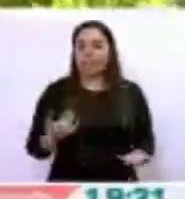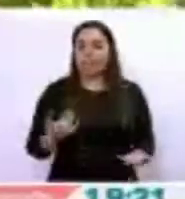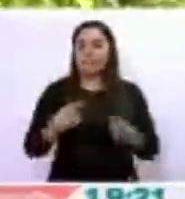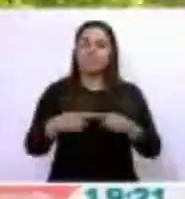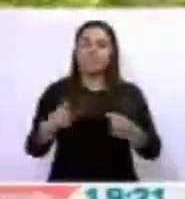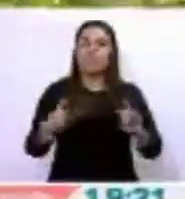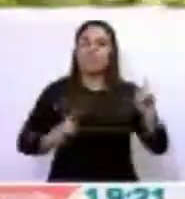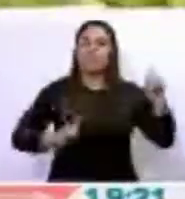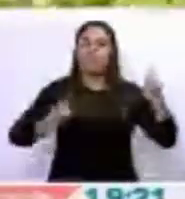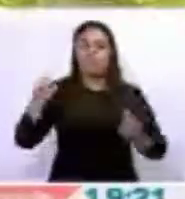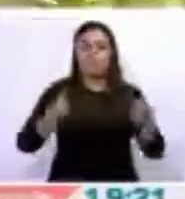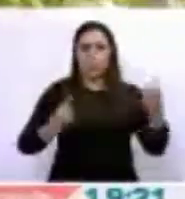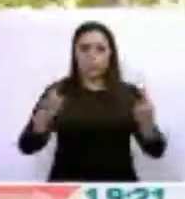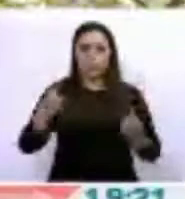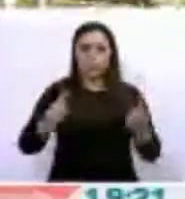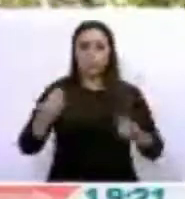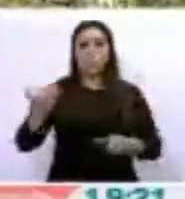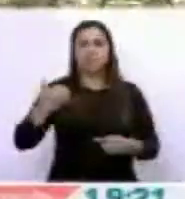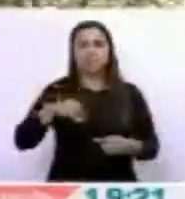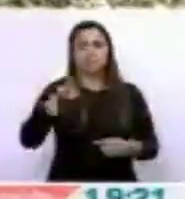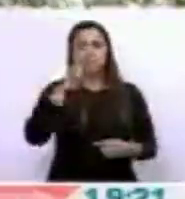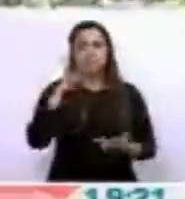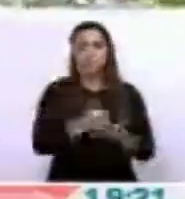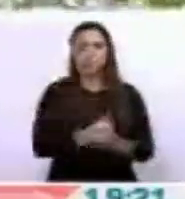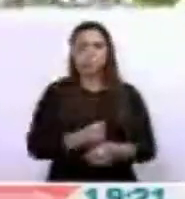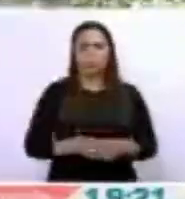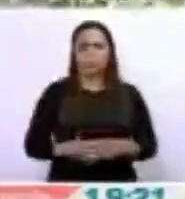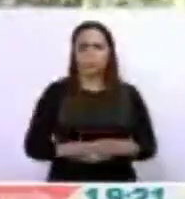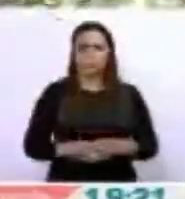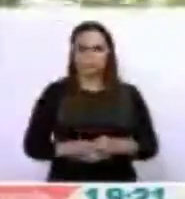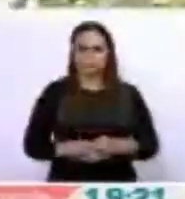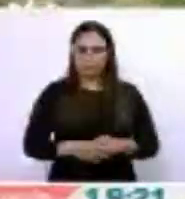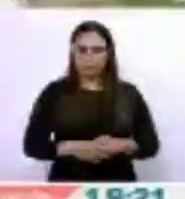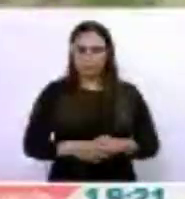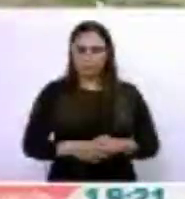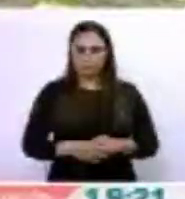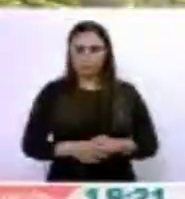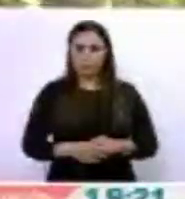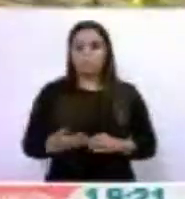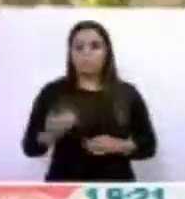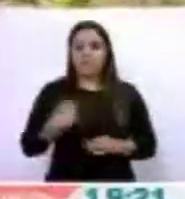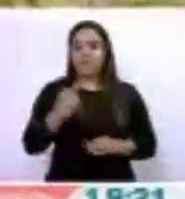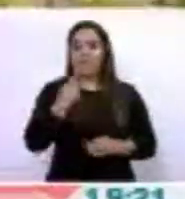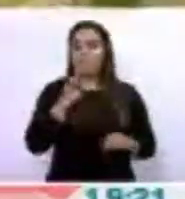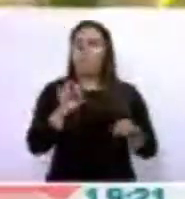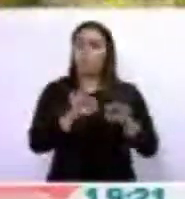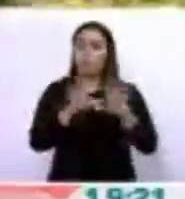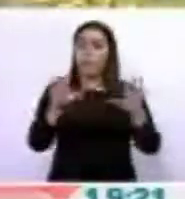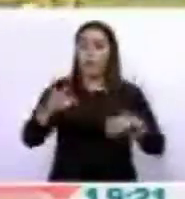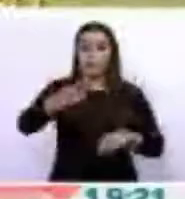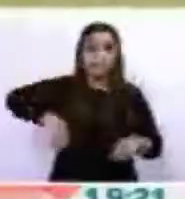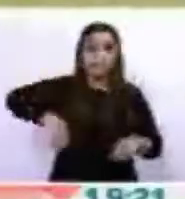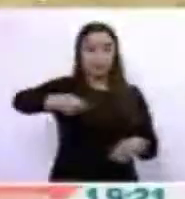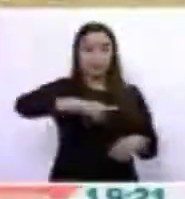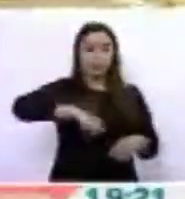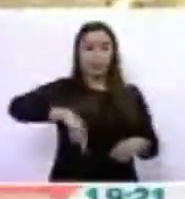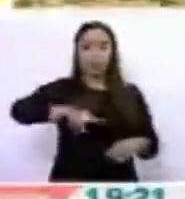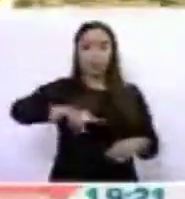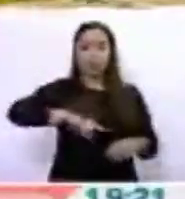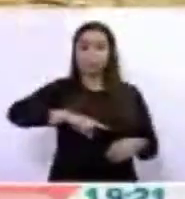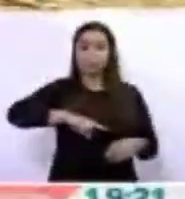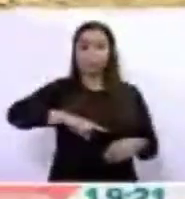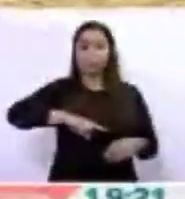dificultades que ya estamos viendo todos. Sí, Fernando, tú que decimos que, por supuesto, vosotros, como hablaba antes también